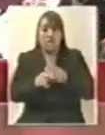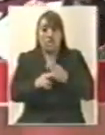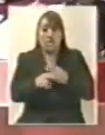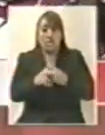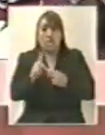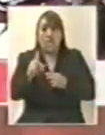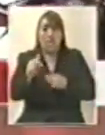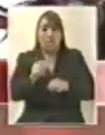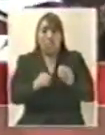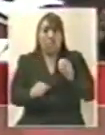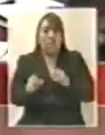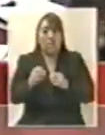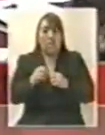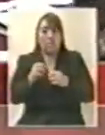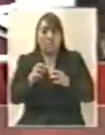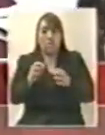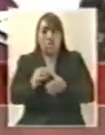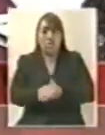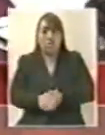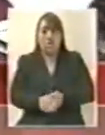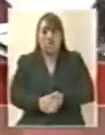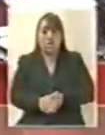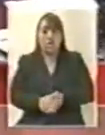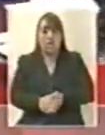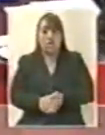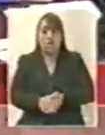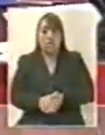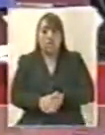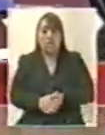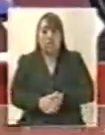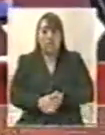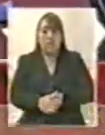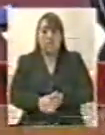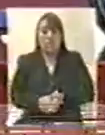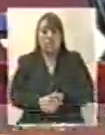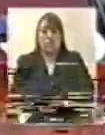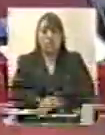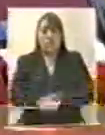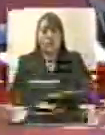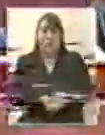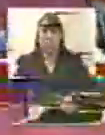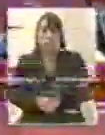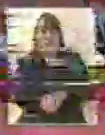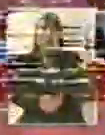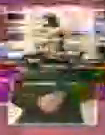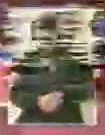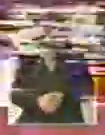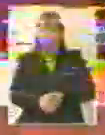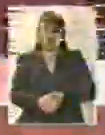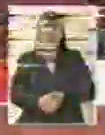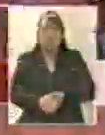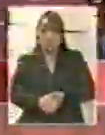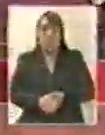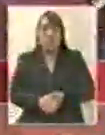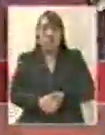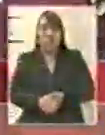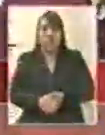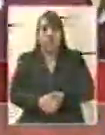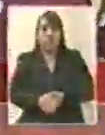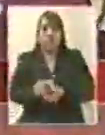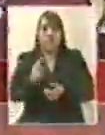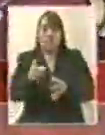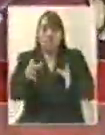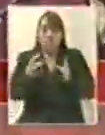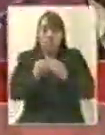movilidad política, que es un término que acoge un conjunto amplio de hechos y fenómenos políticos que